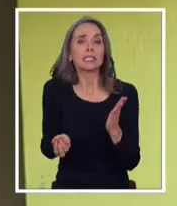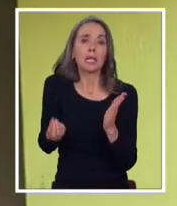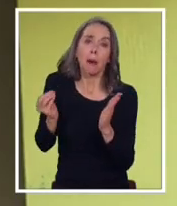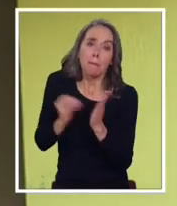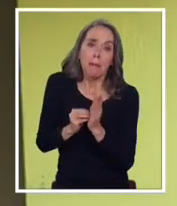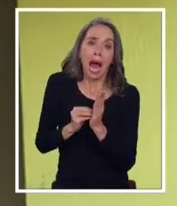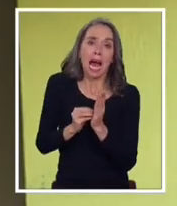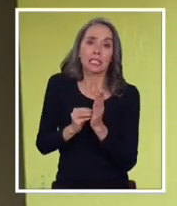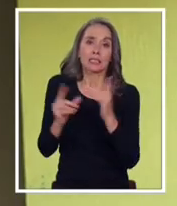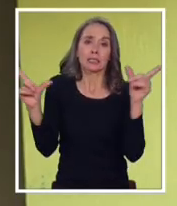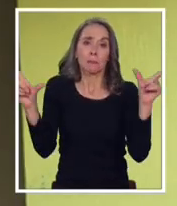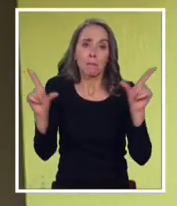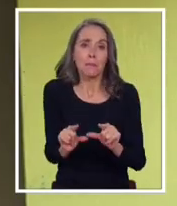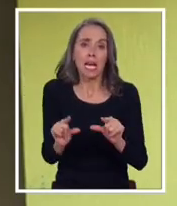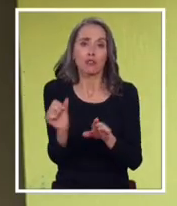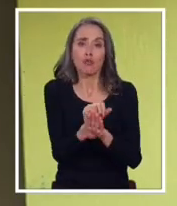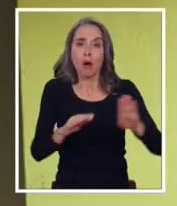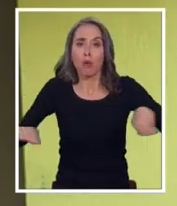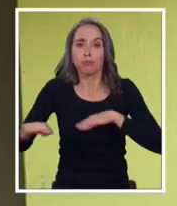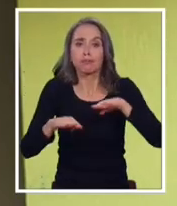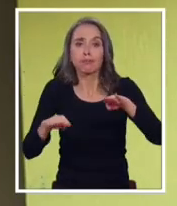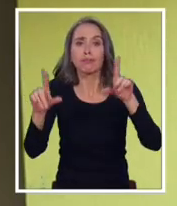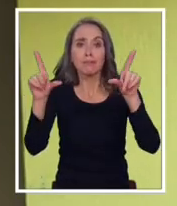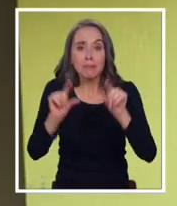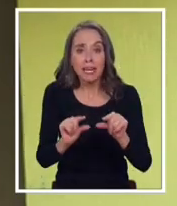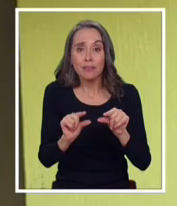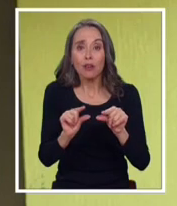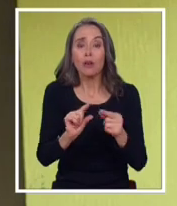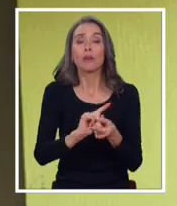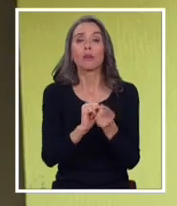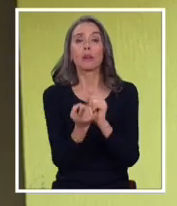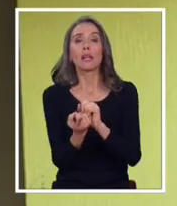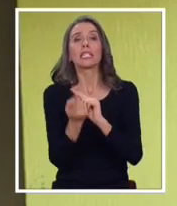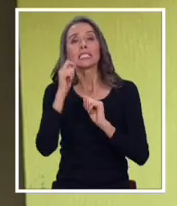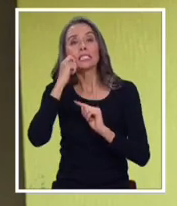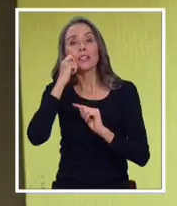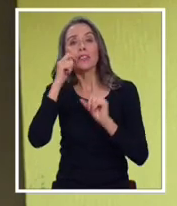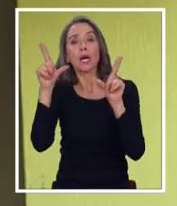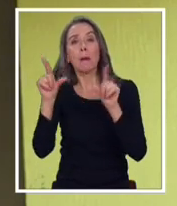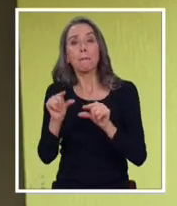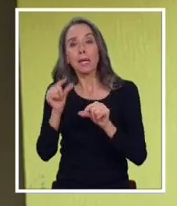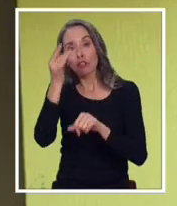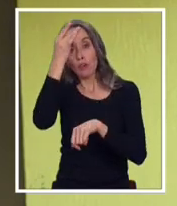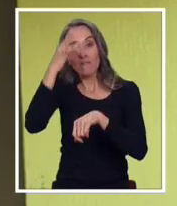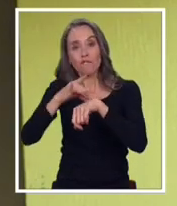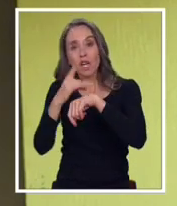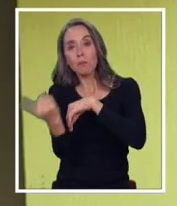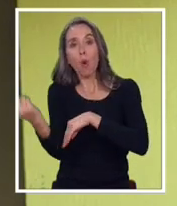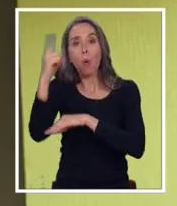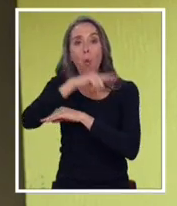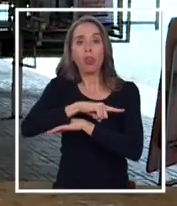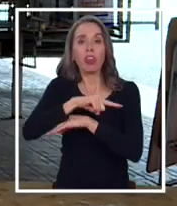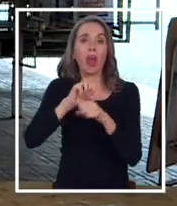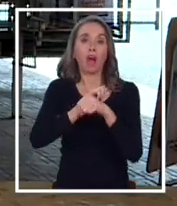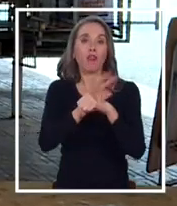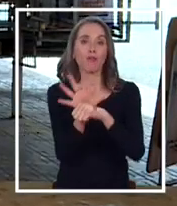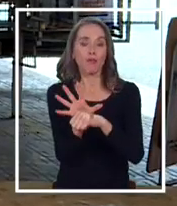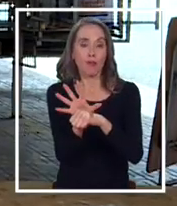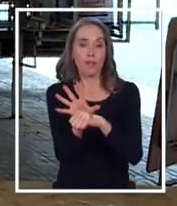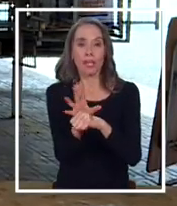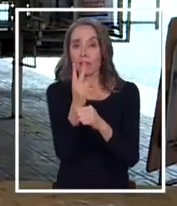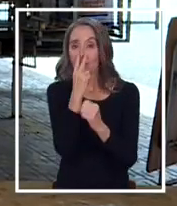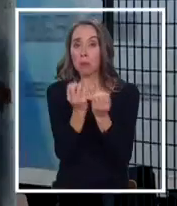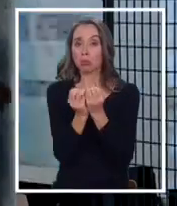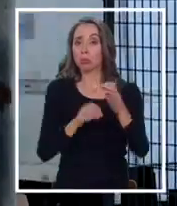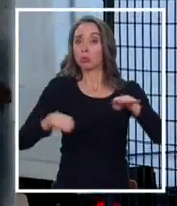mayor reducción para que esto se traduzca en una reducción del número de casos diarios de kobe si mueve movilidad que